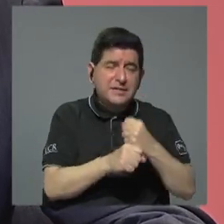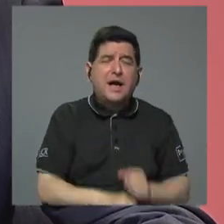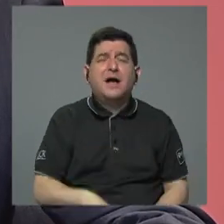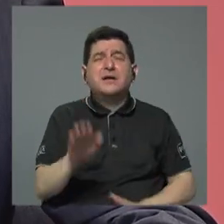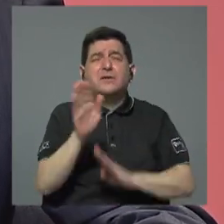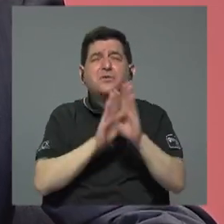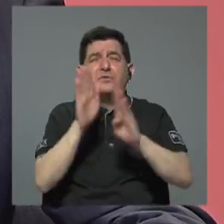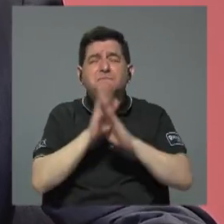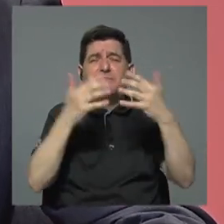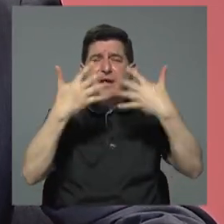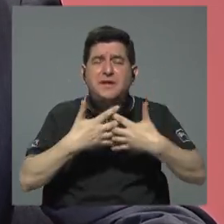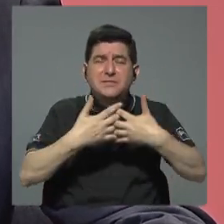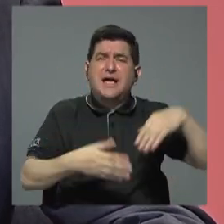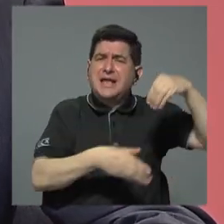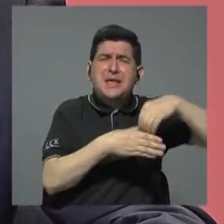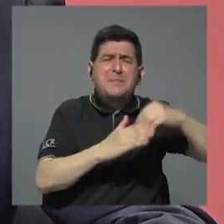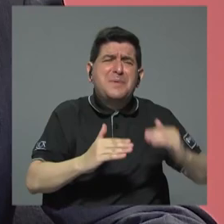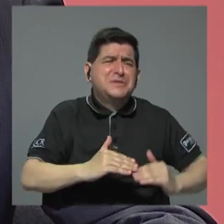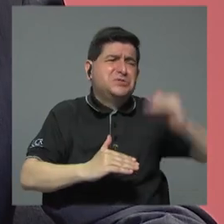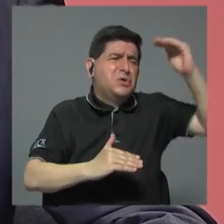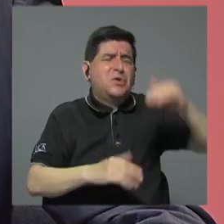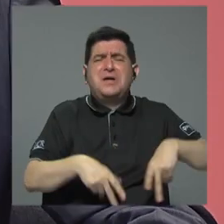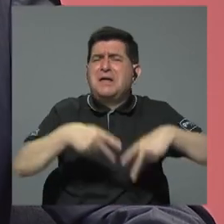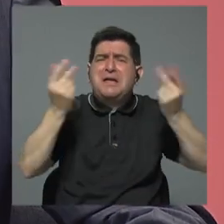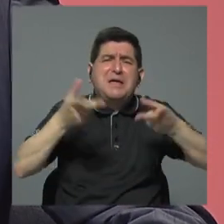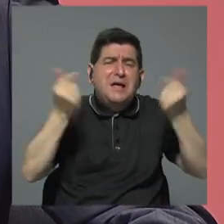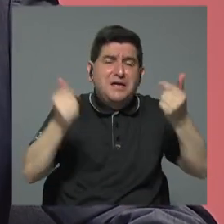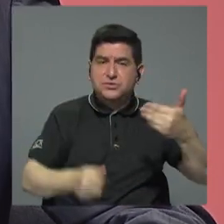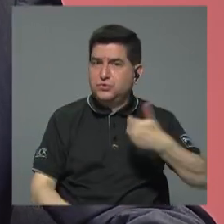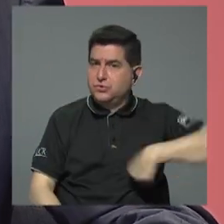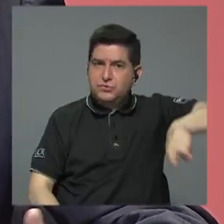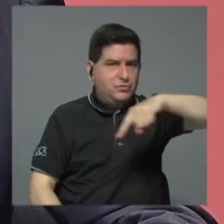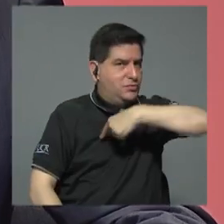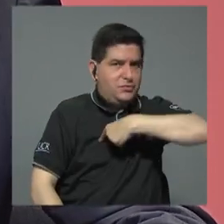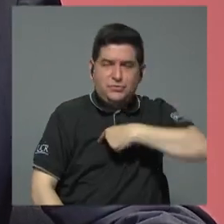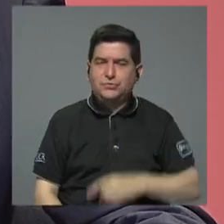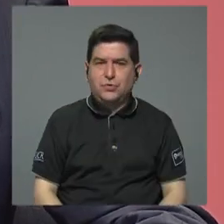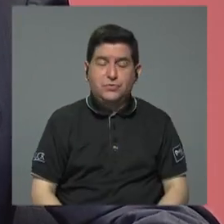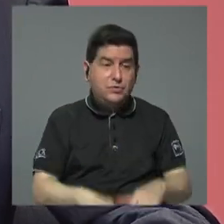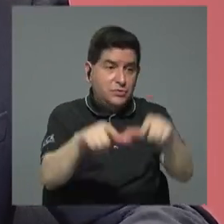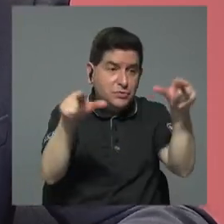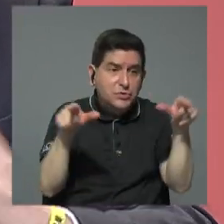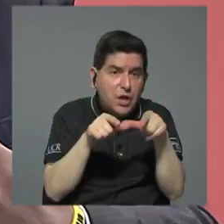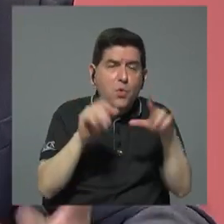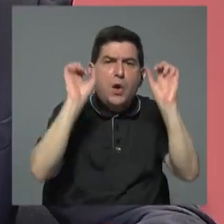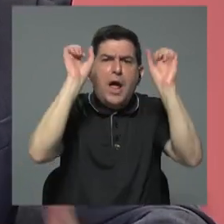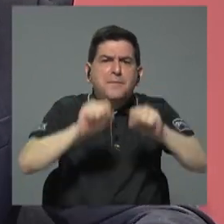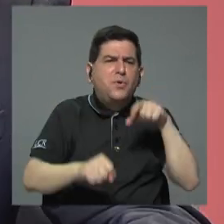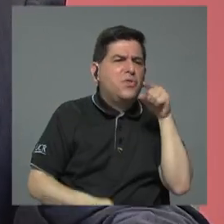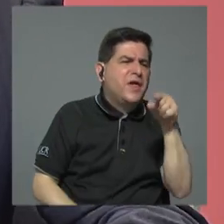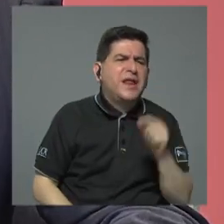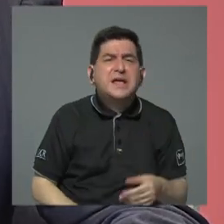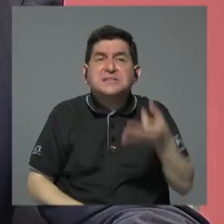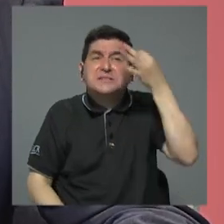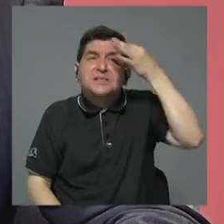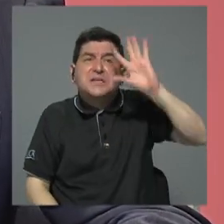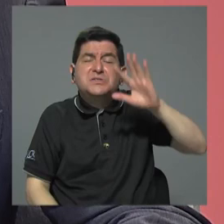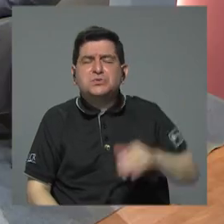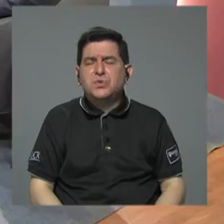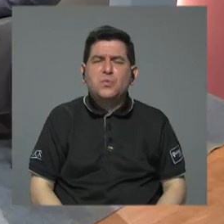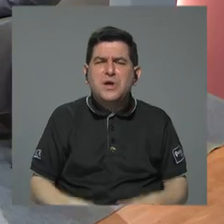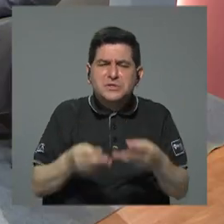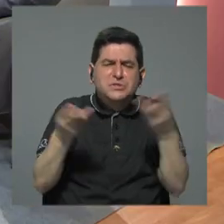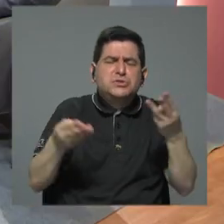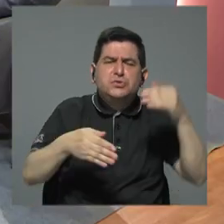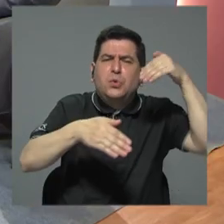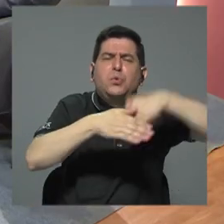país con altas inversiones y altos costos, porque ni siquiera tenemos la ubicación de dónde podrían estar esas supuestas reservas.